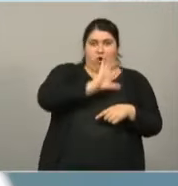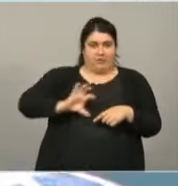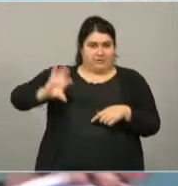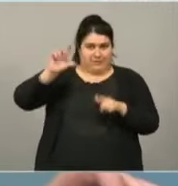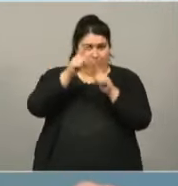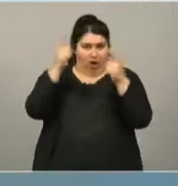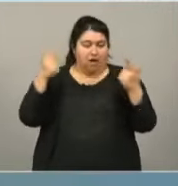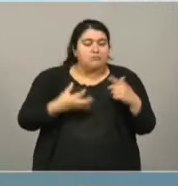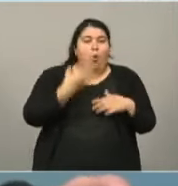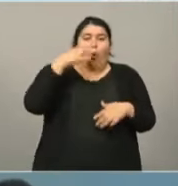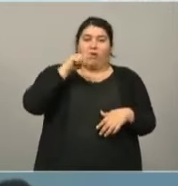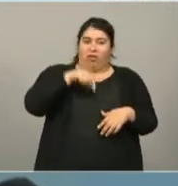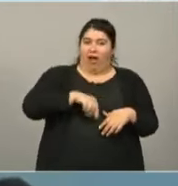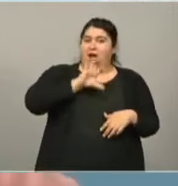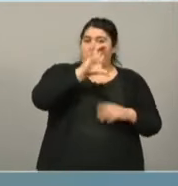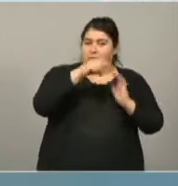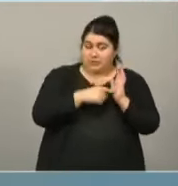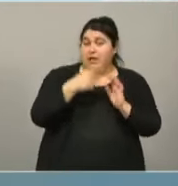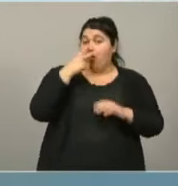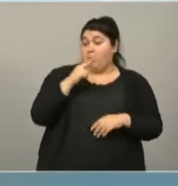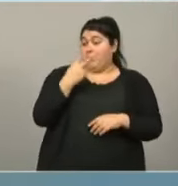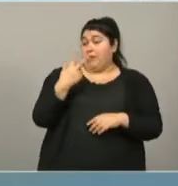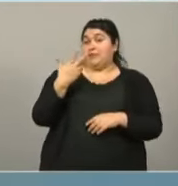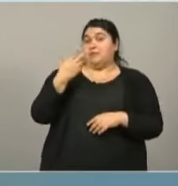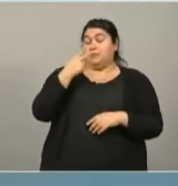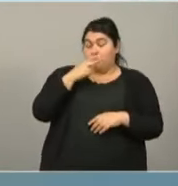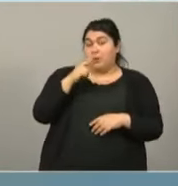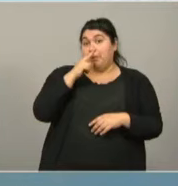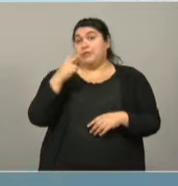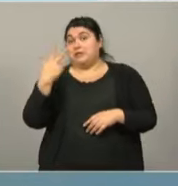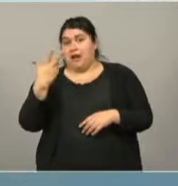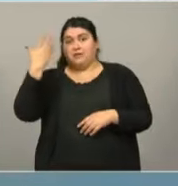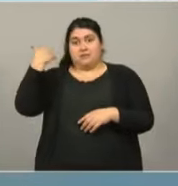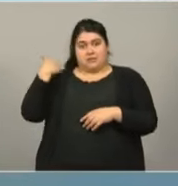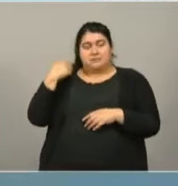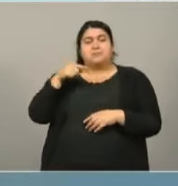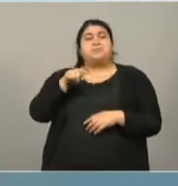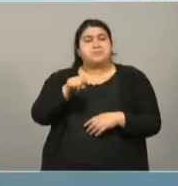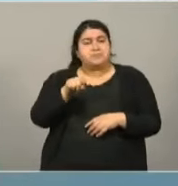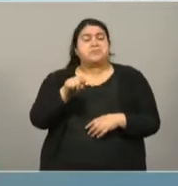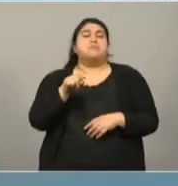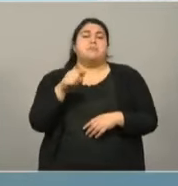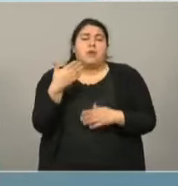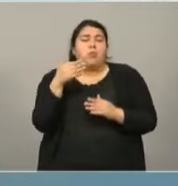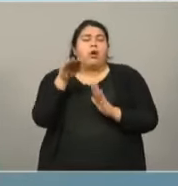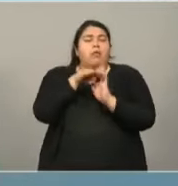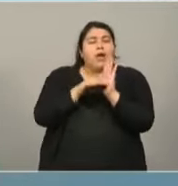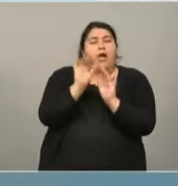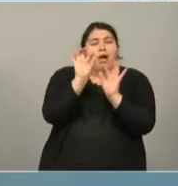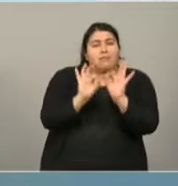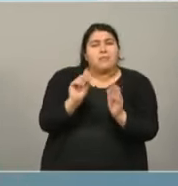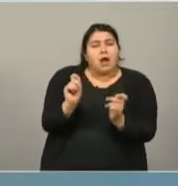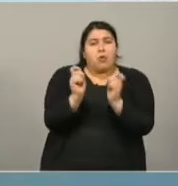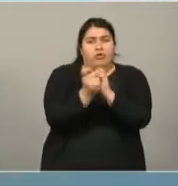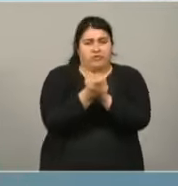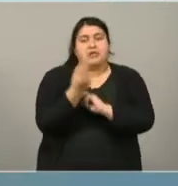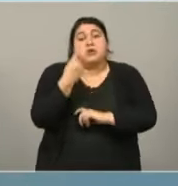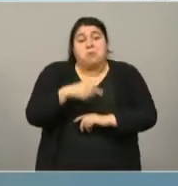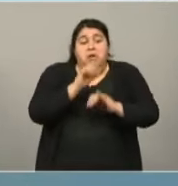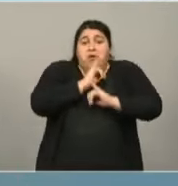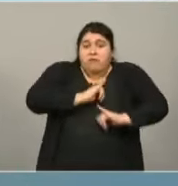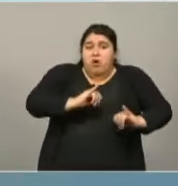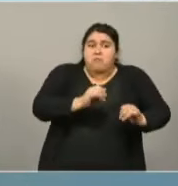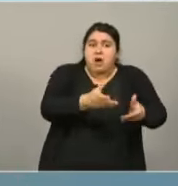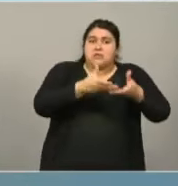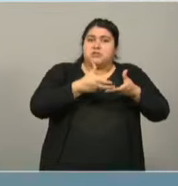fue realizado durante el 2023 quizás ahora pueda haber alguna modificación Pero sigue siendo muy importante esta información